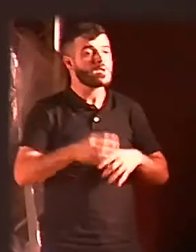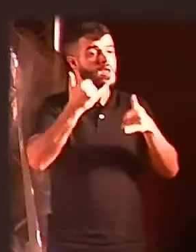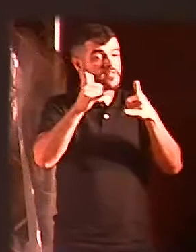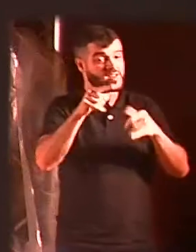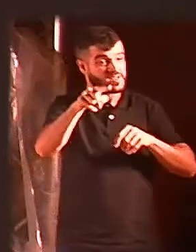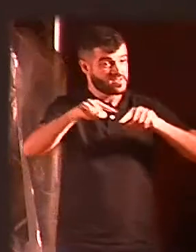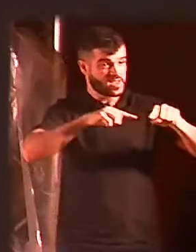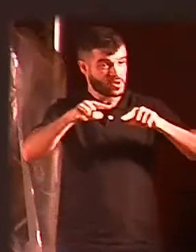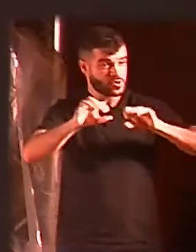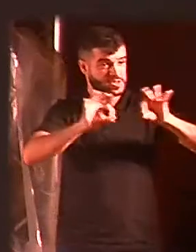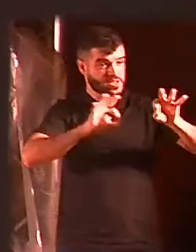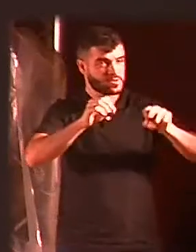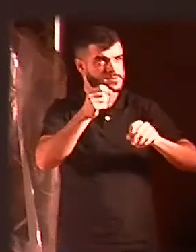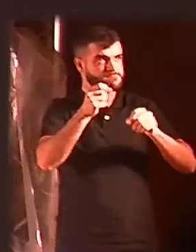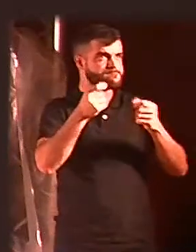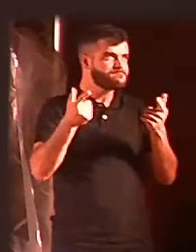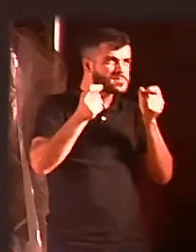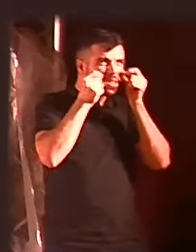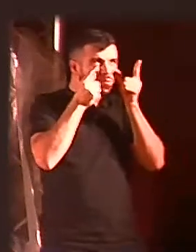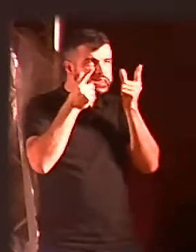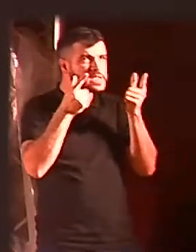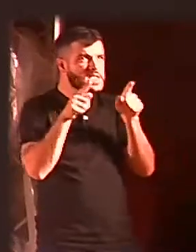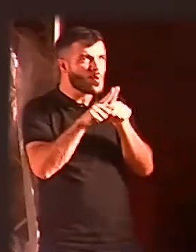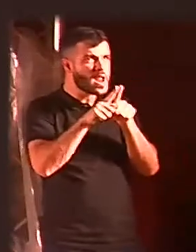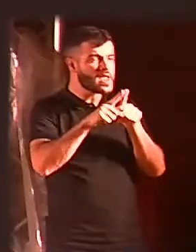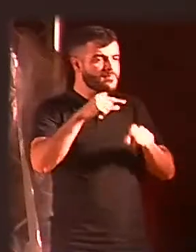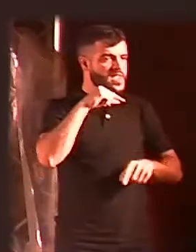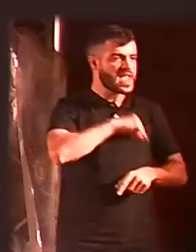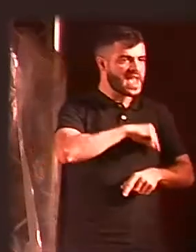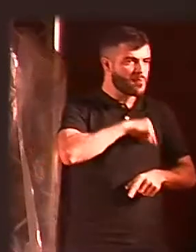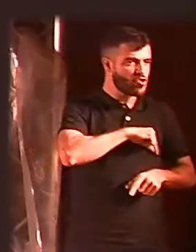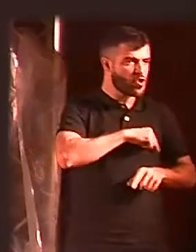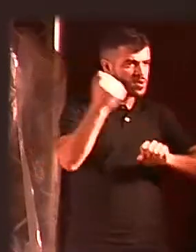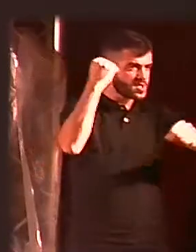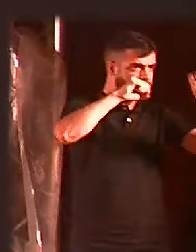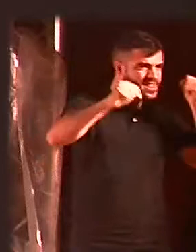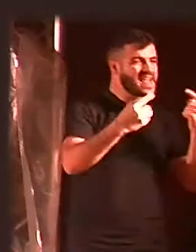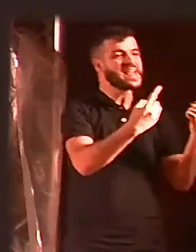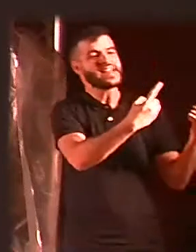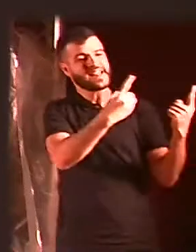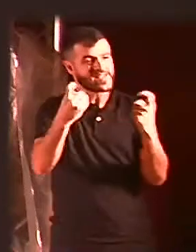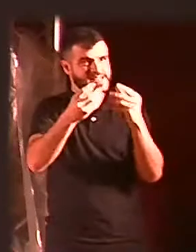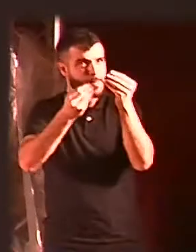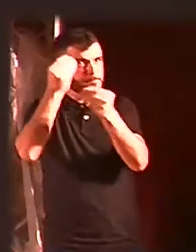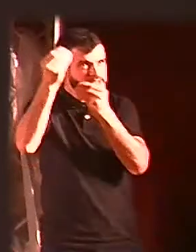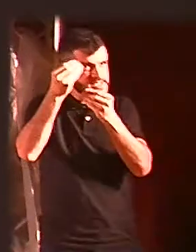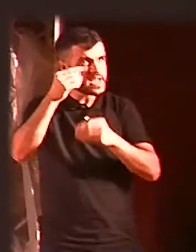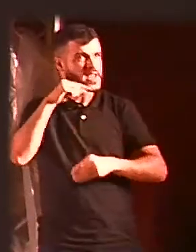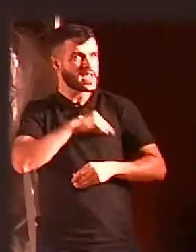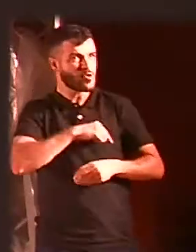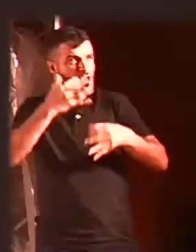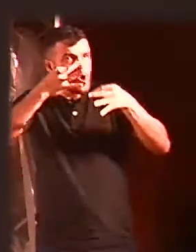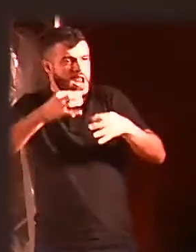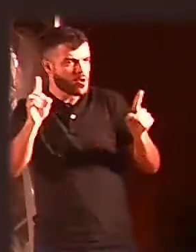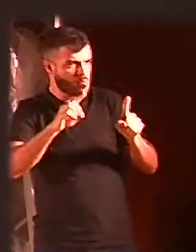Stanislavski se dio cuenta de que las emociones no necesitan de un timbre que llame a las emociones reales. Se pueden imaginar.